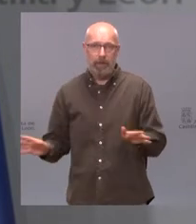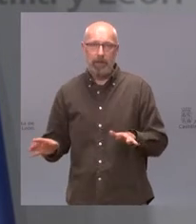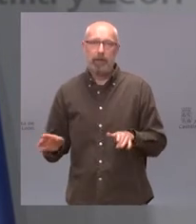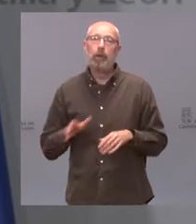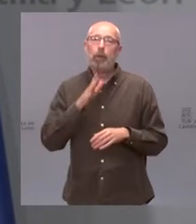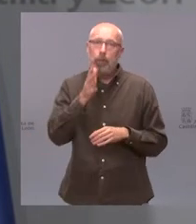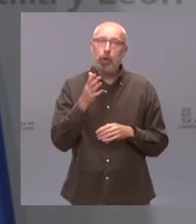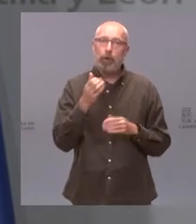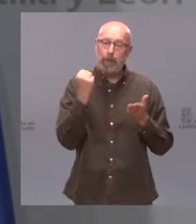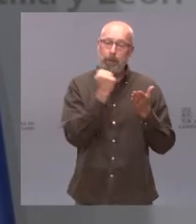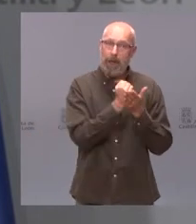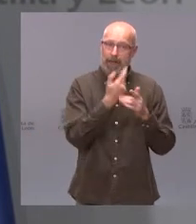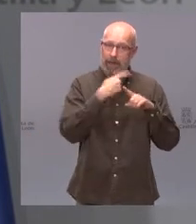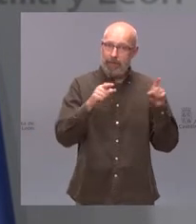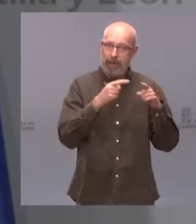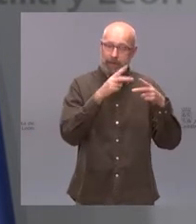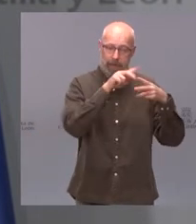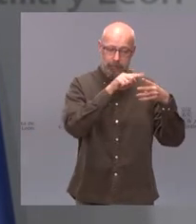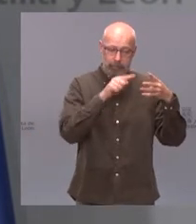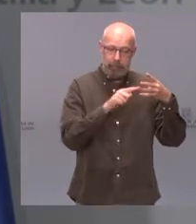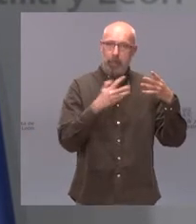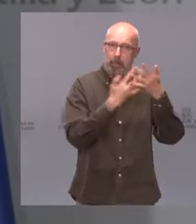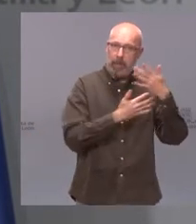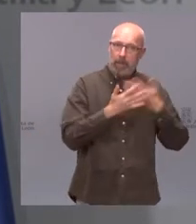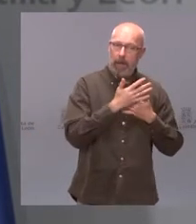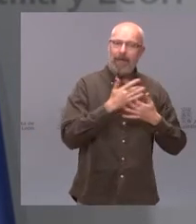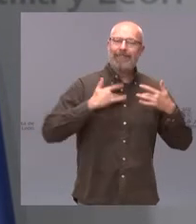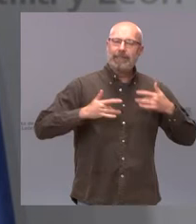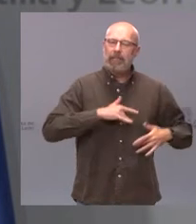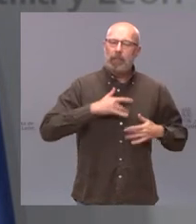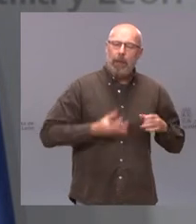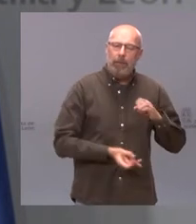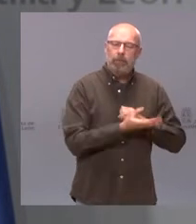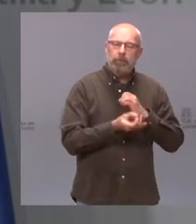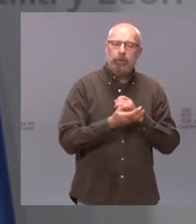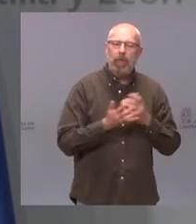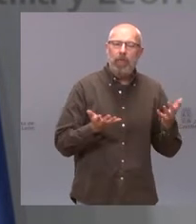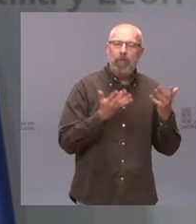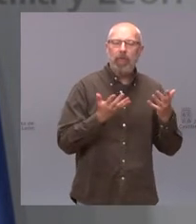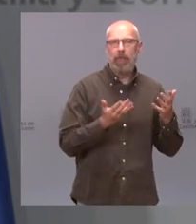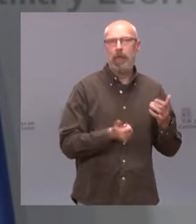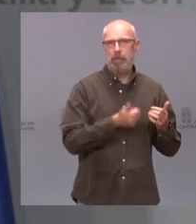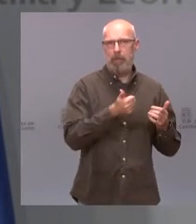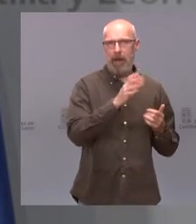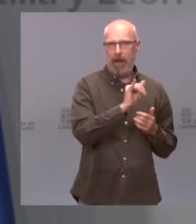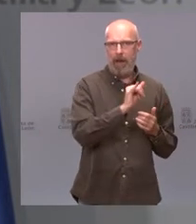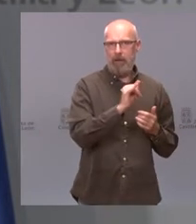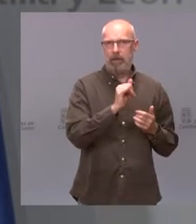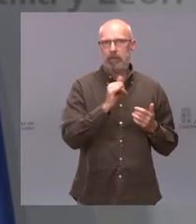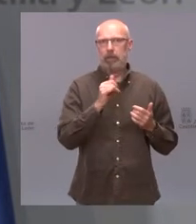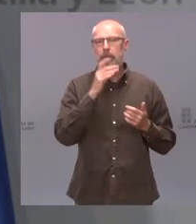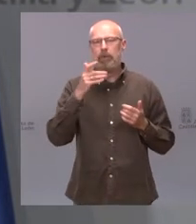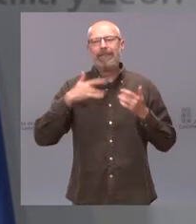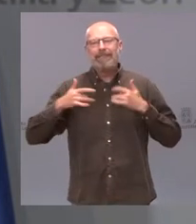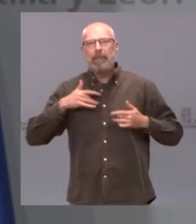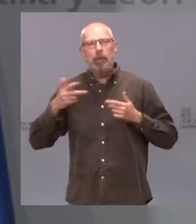fármacos diferentes tienes más efectos adversos leves. De los graves es que ni podemos hablar por la frecuencia y por el